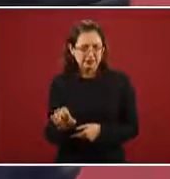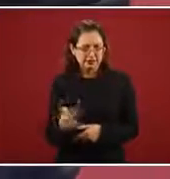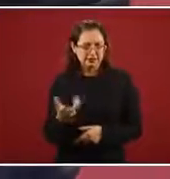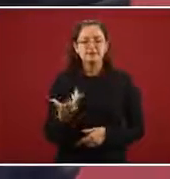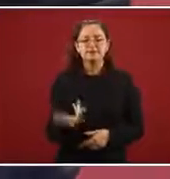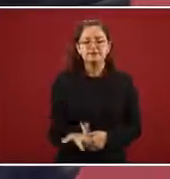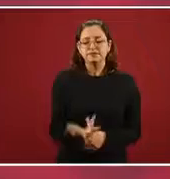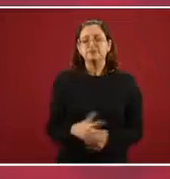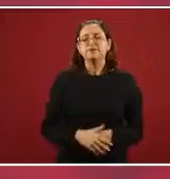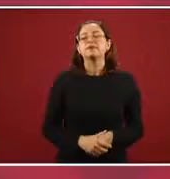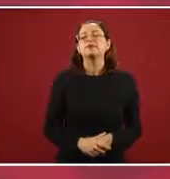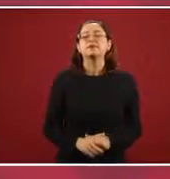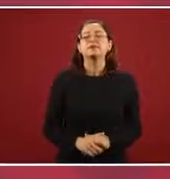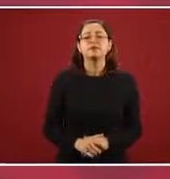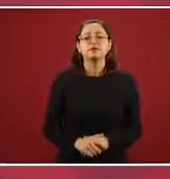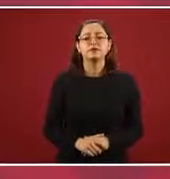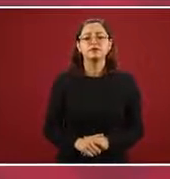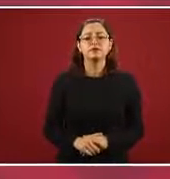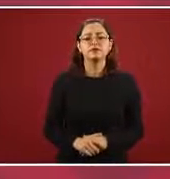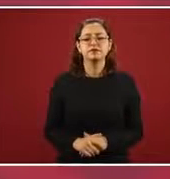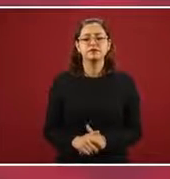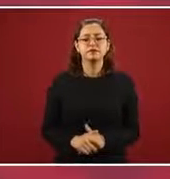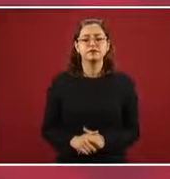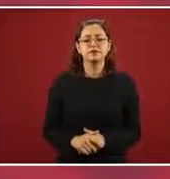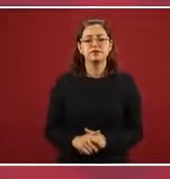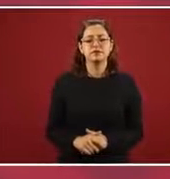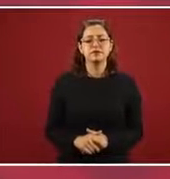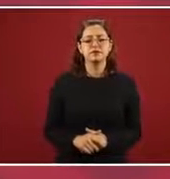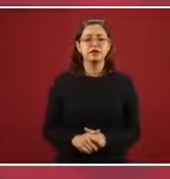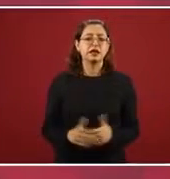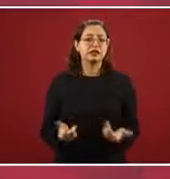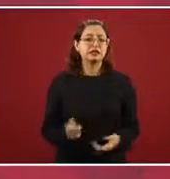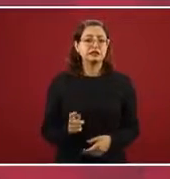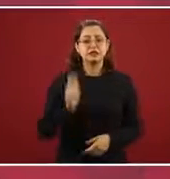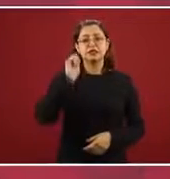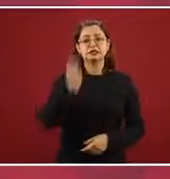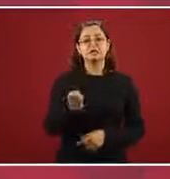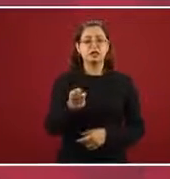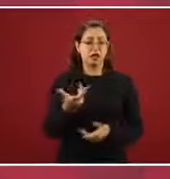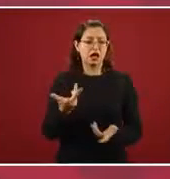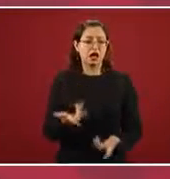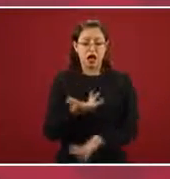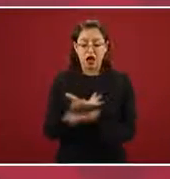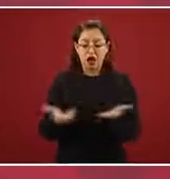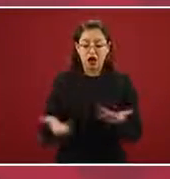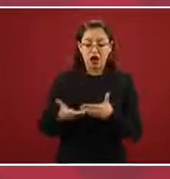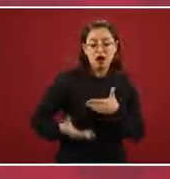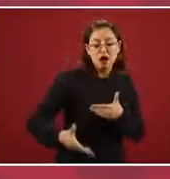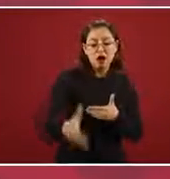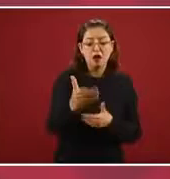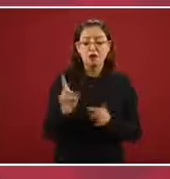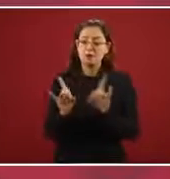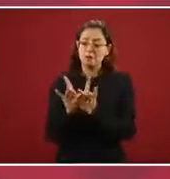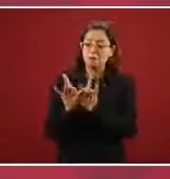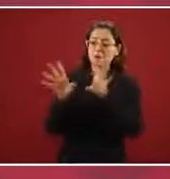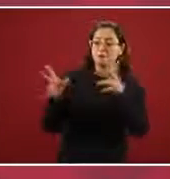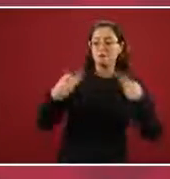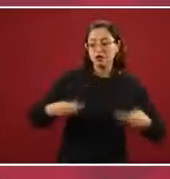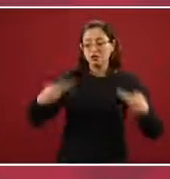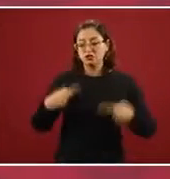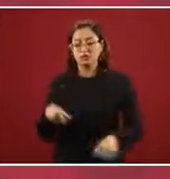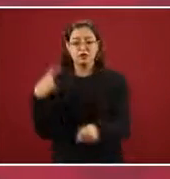El propósito es que todo el que se enferme, que necesite atención médica